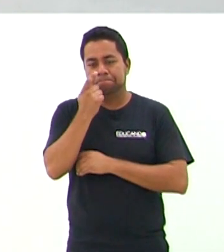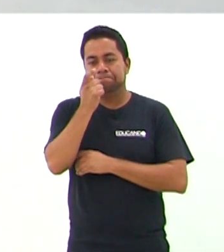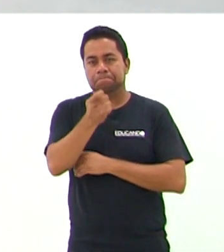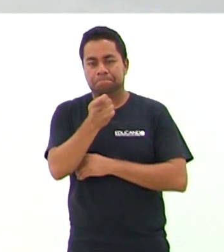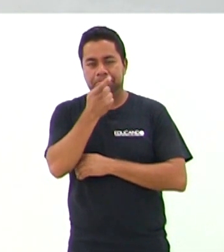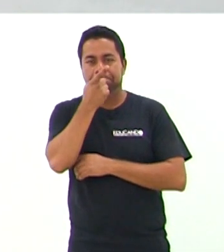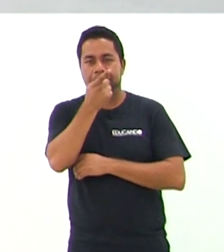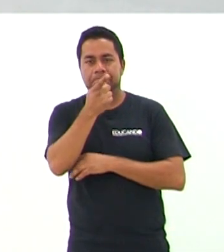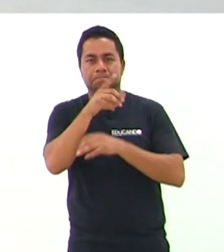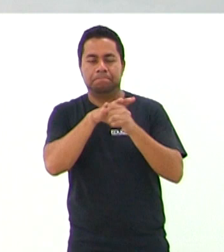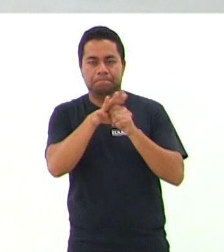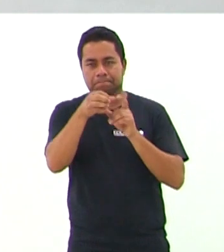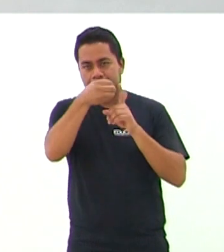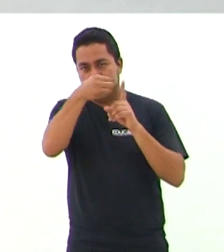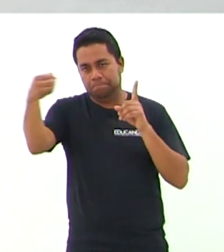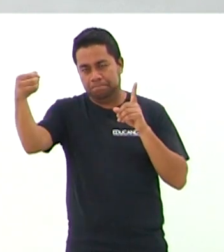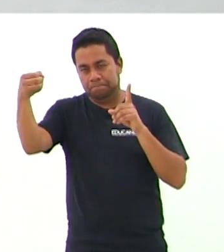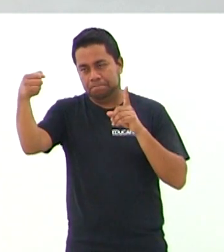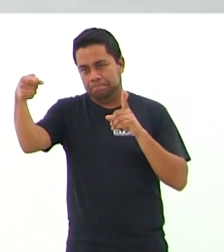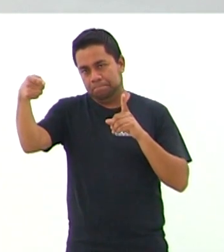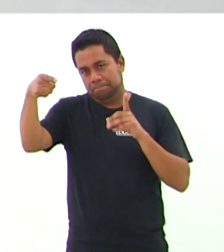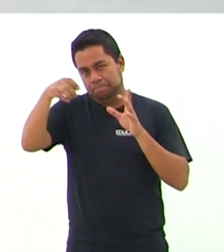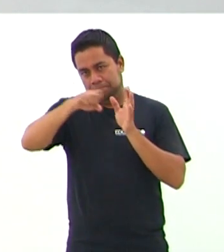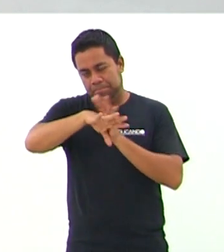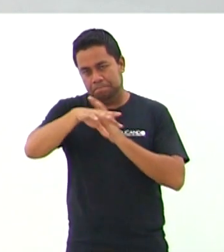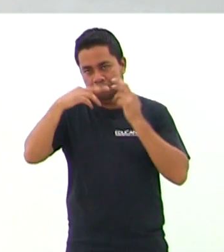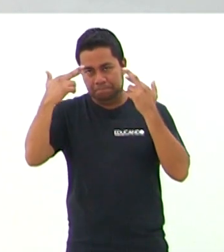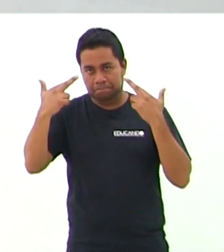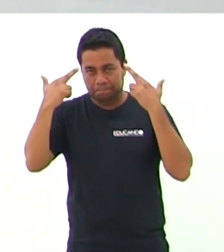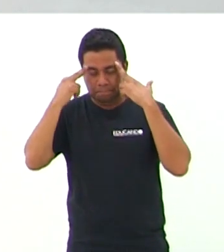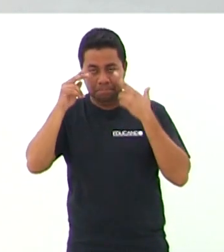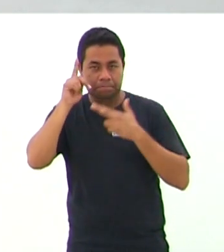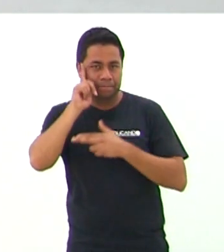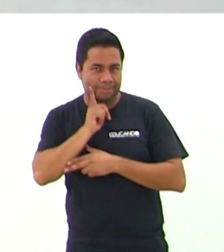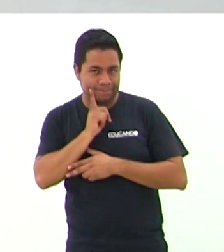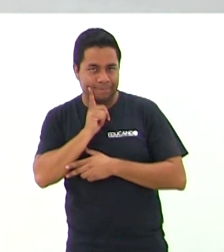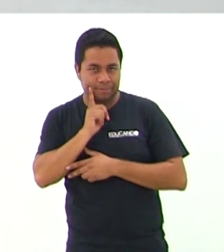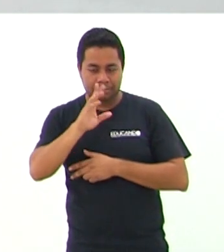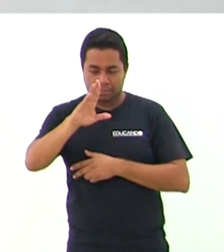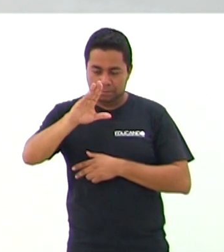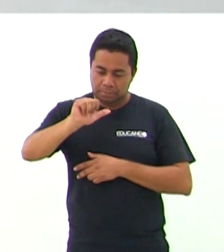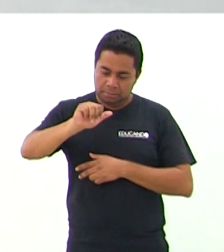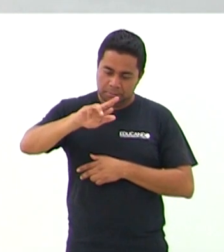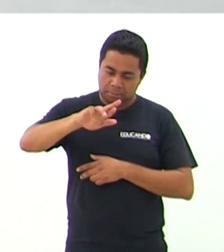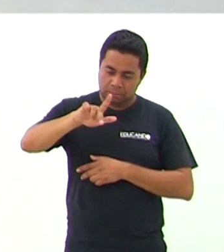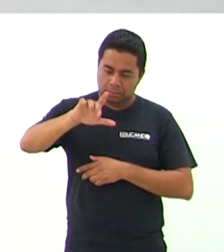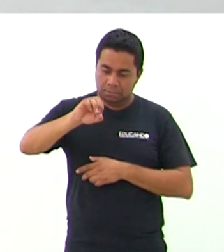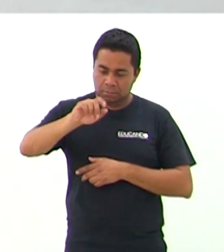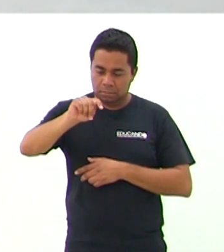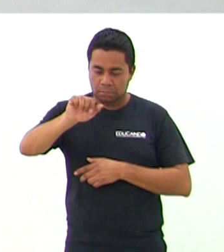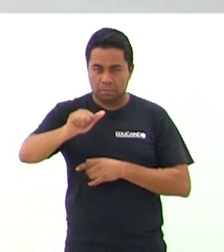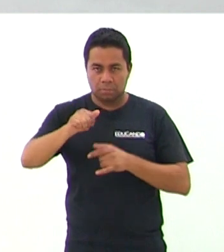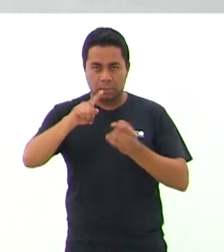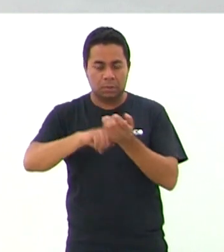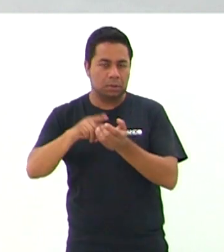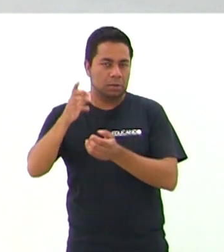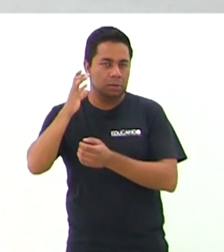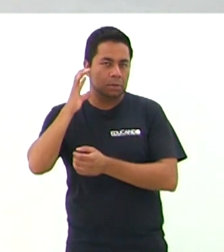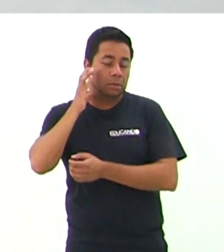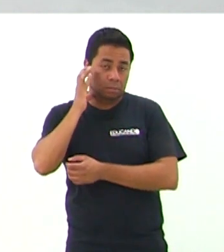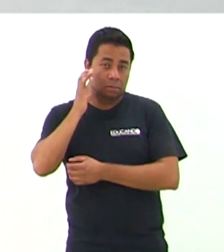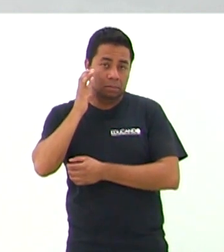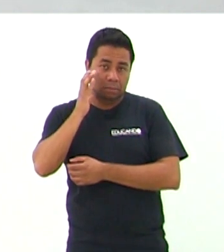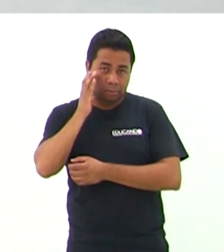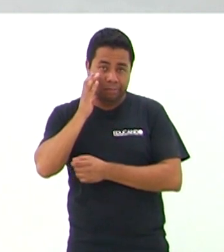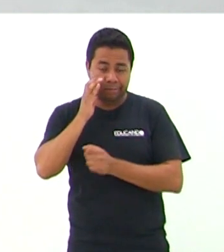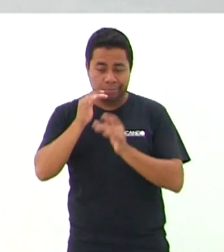oración? ¿Ustedes creen que la emperatriz Carlota pueda mostrar una flor en una corte francesa, en